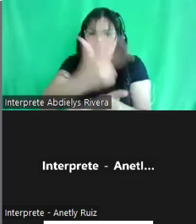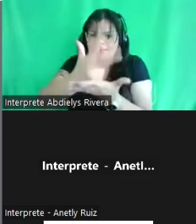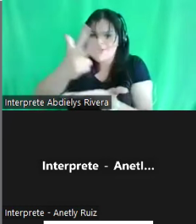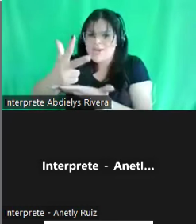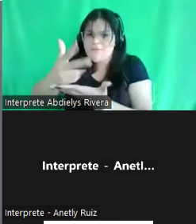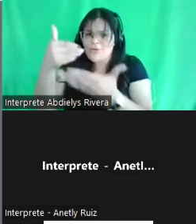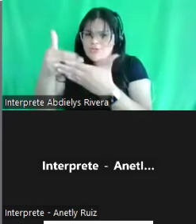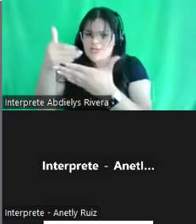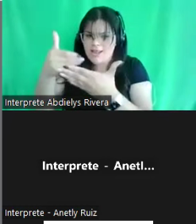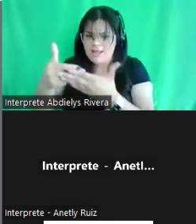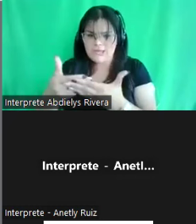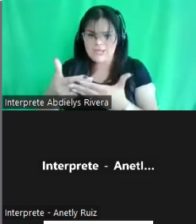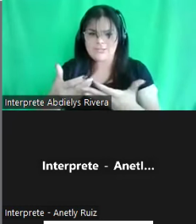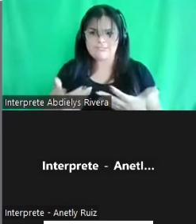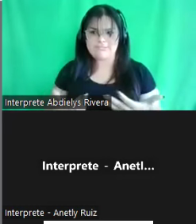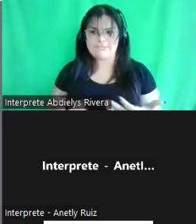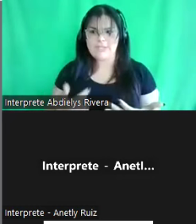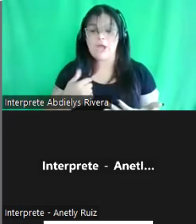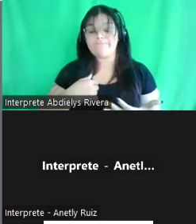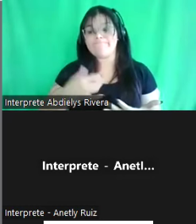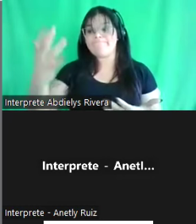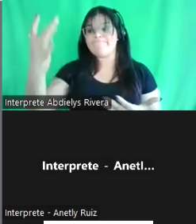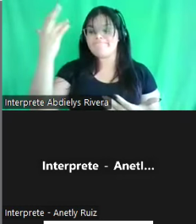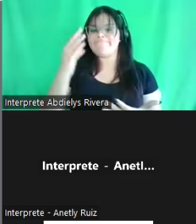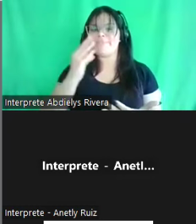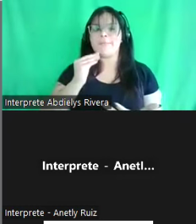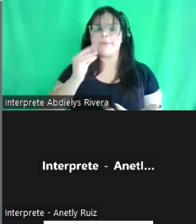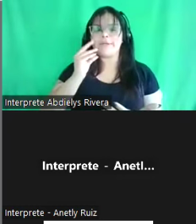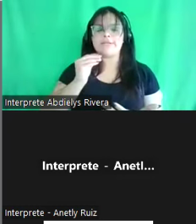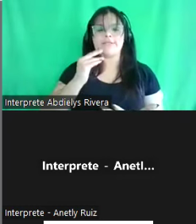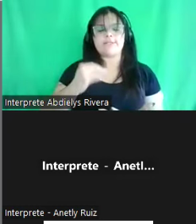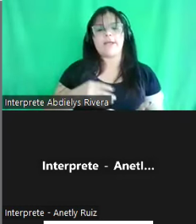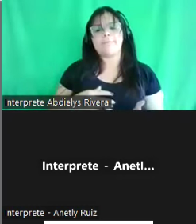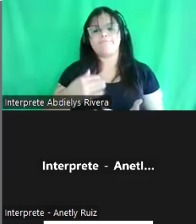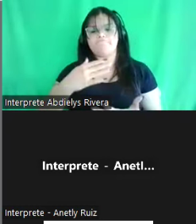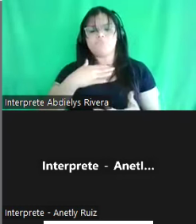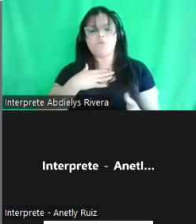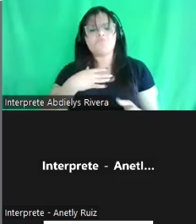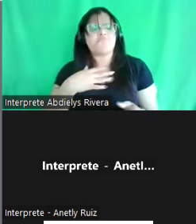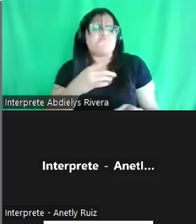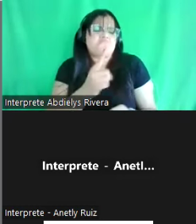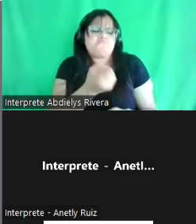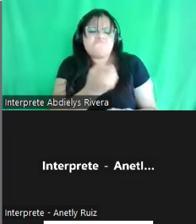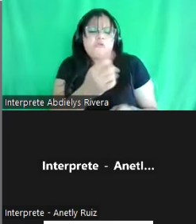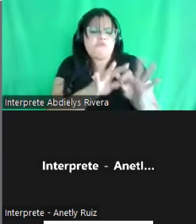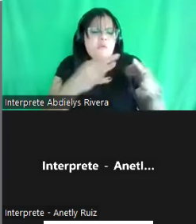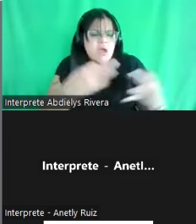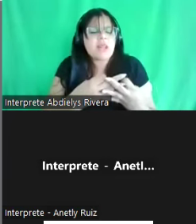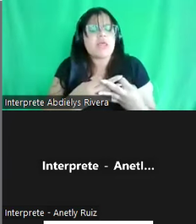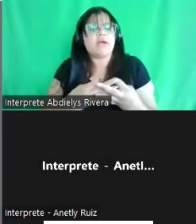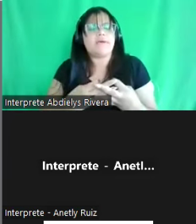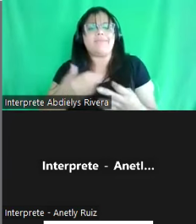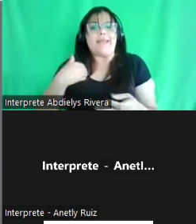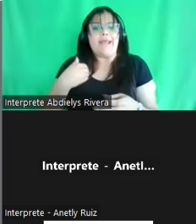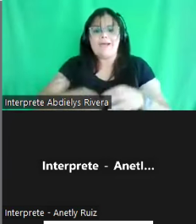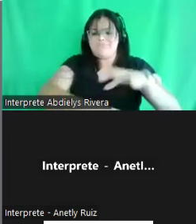Yo experimenté tener un familiar con un yeso y fue bien difícil porque a mí me